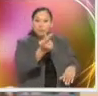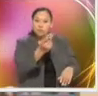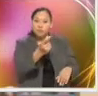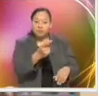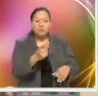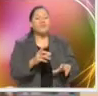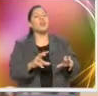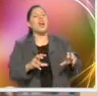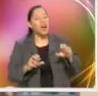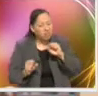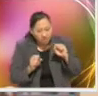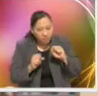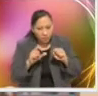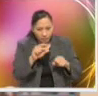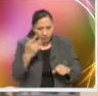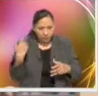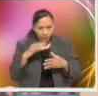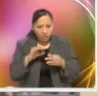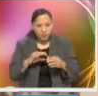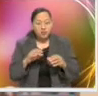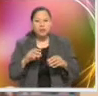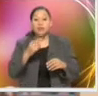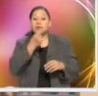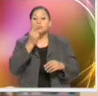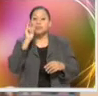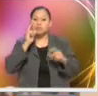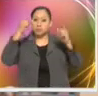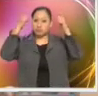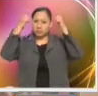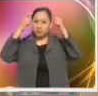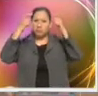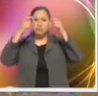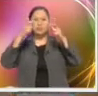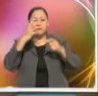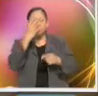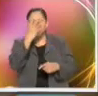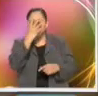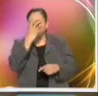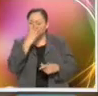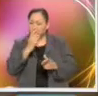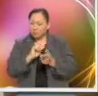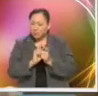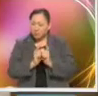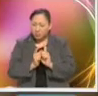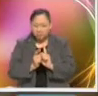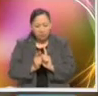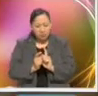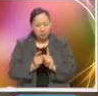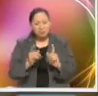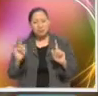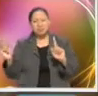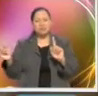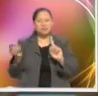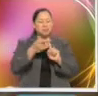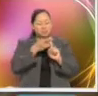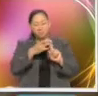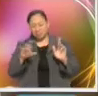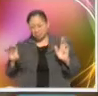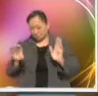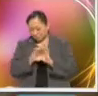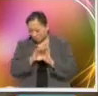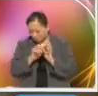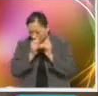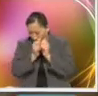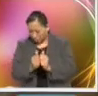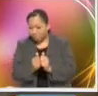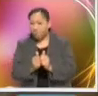perros rabiosos de la cual yo le contaba. La niña, doña Clotilde, tristísima, deprimidísima, se encerró en su habitación. Y